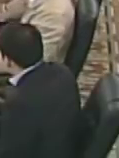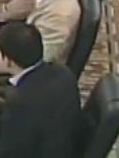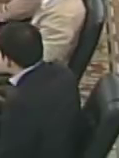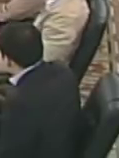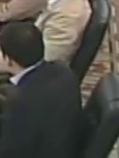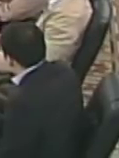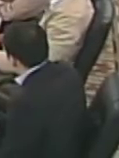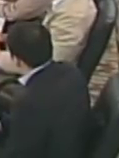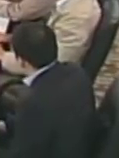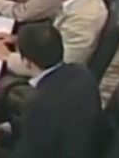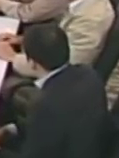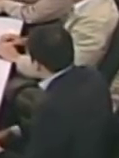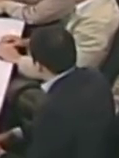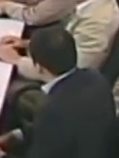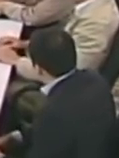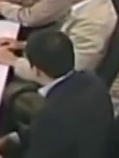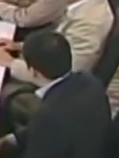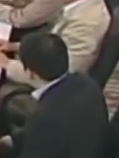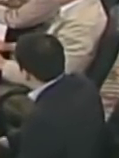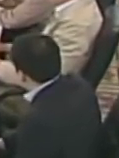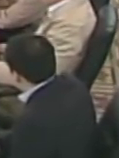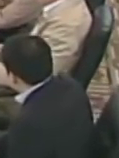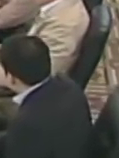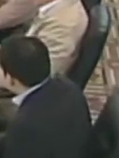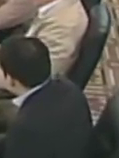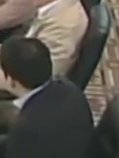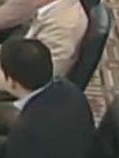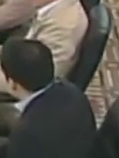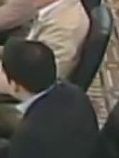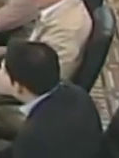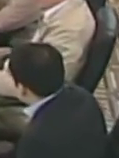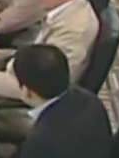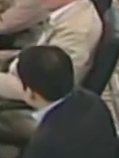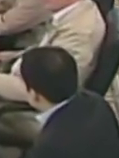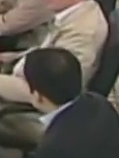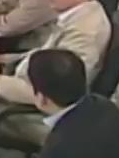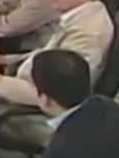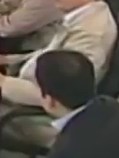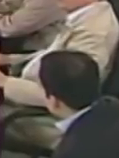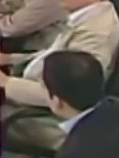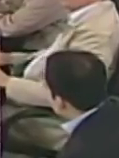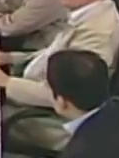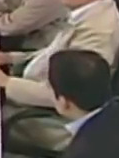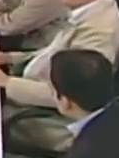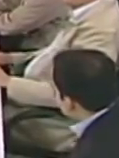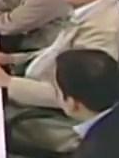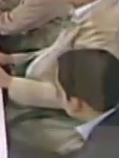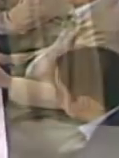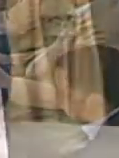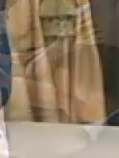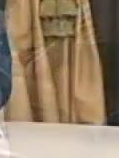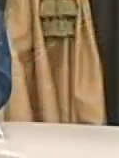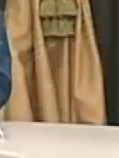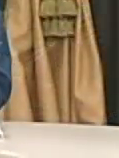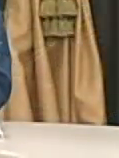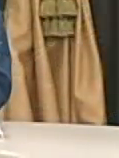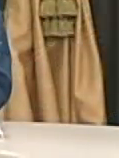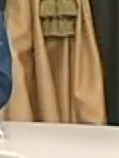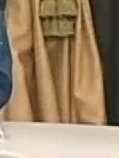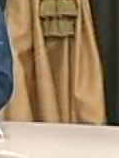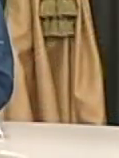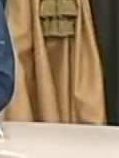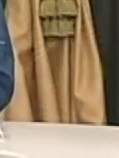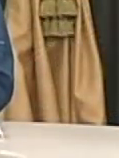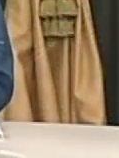buenas noches venezuela un abrazo a toda la familia de nuestra amada patria